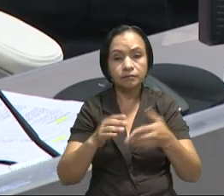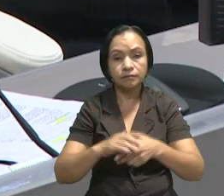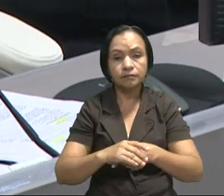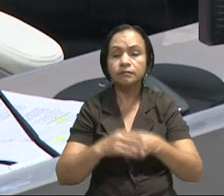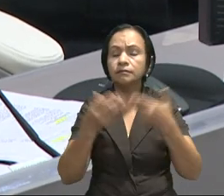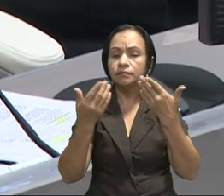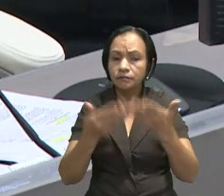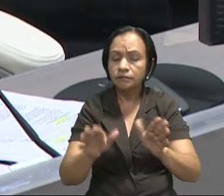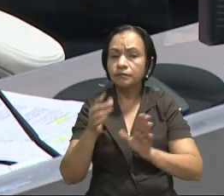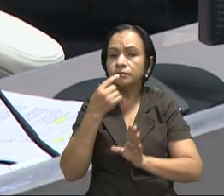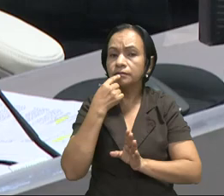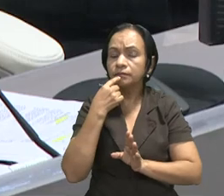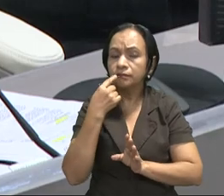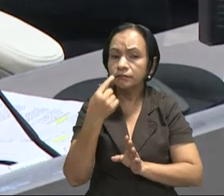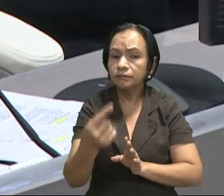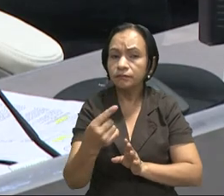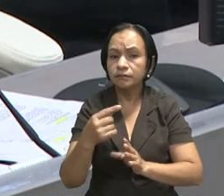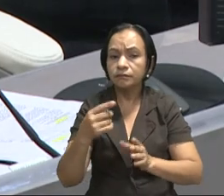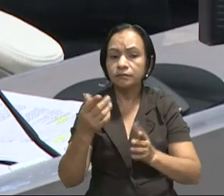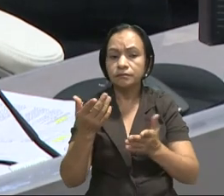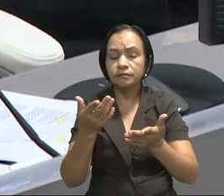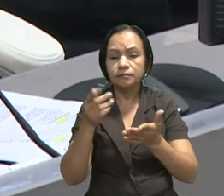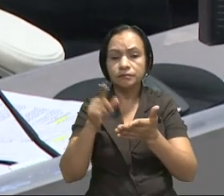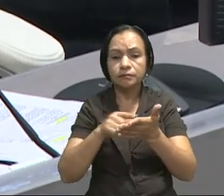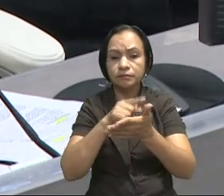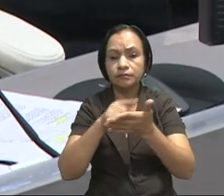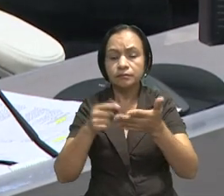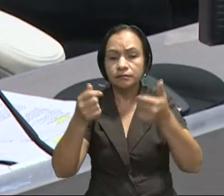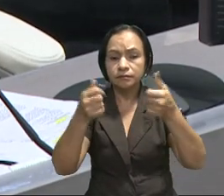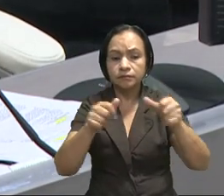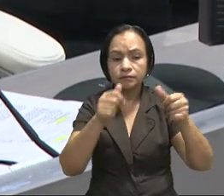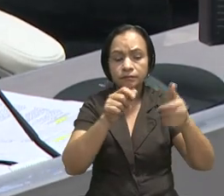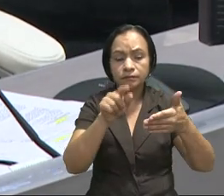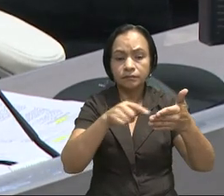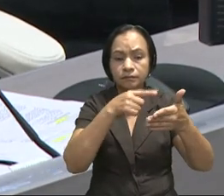les hemos dado el voto de aprobación